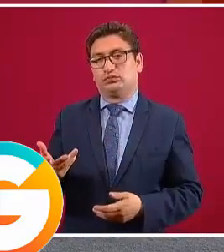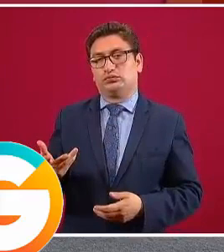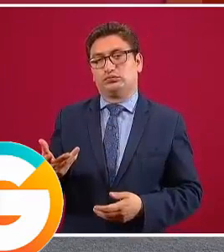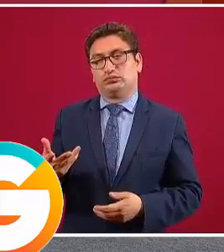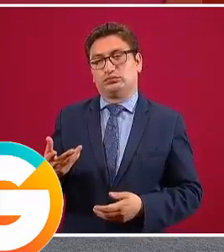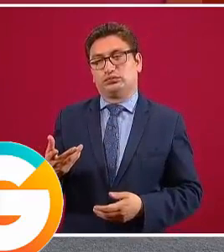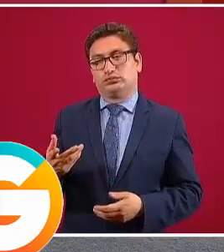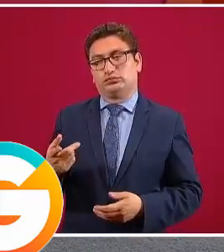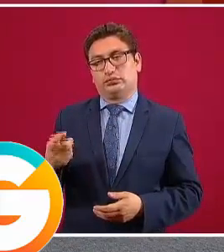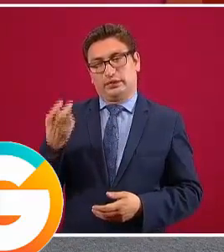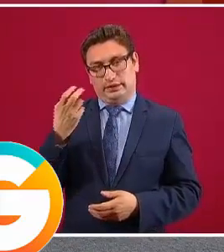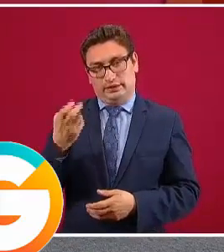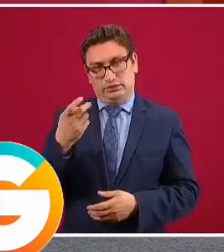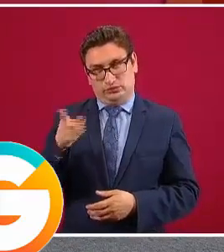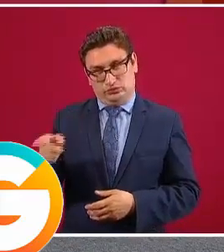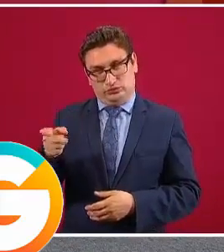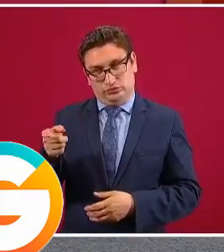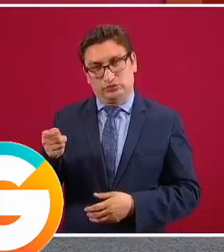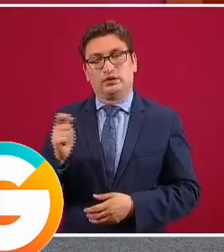eso.